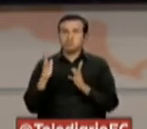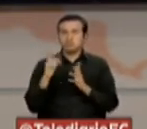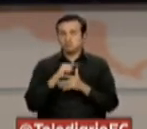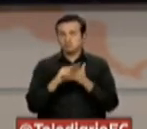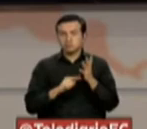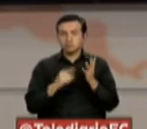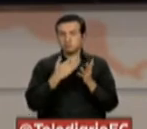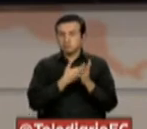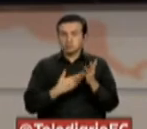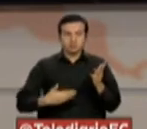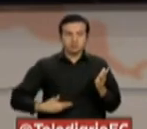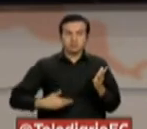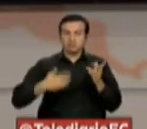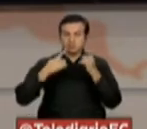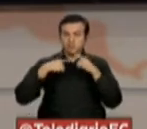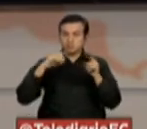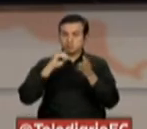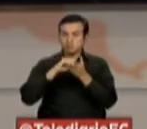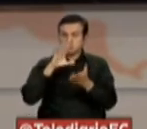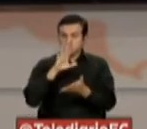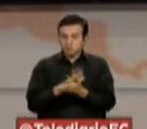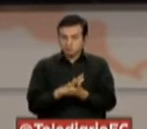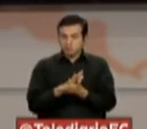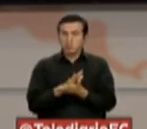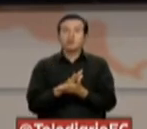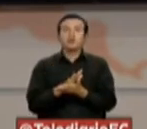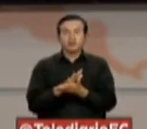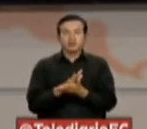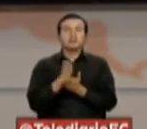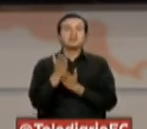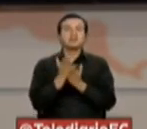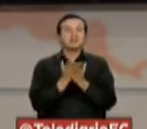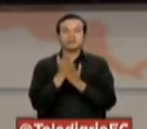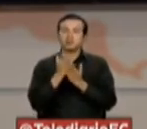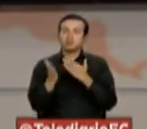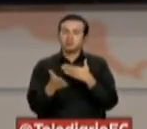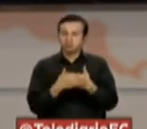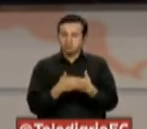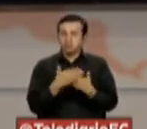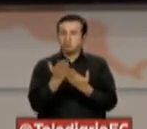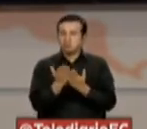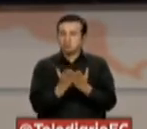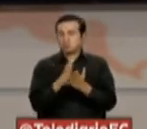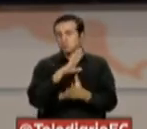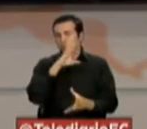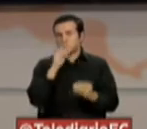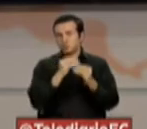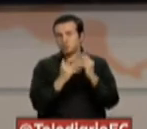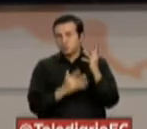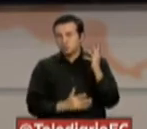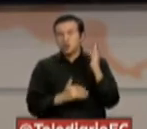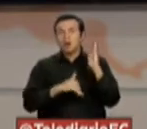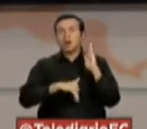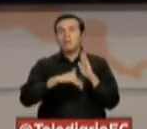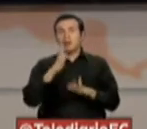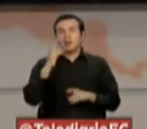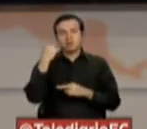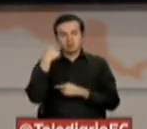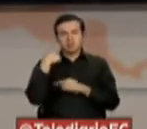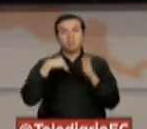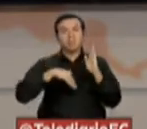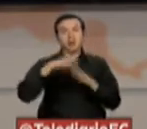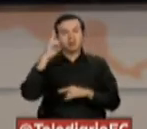del decreto del señor presidente de la República, se establezca este servicio que abarca un mayor número de